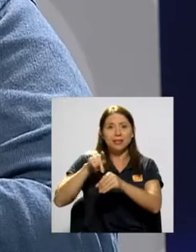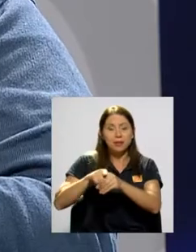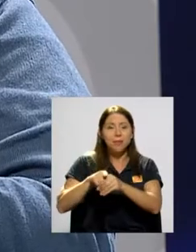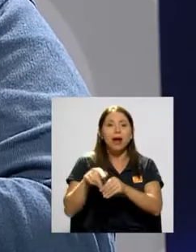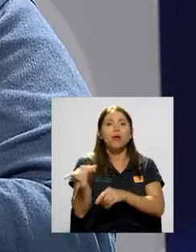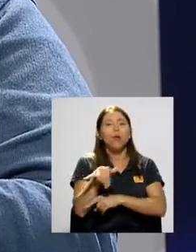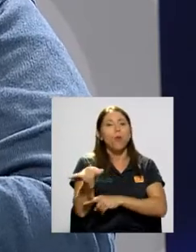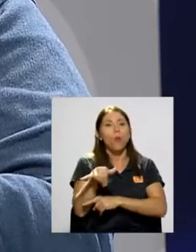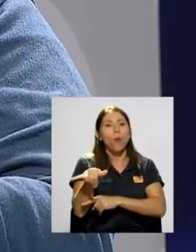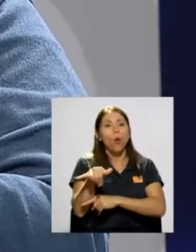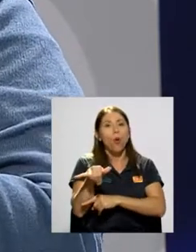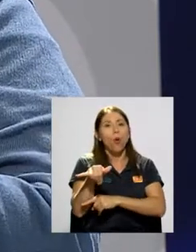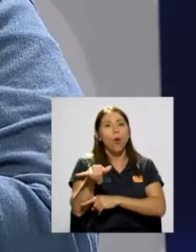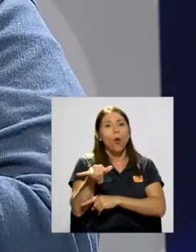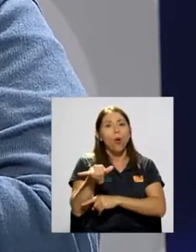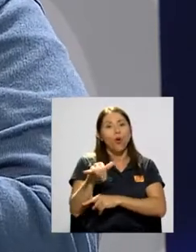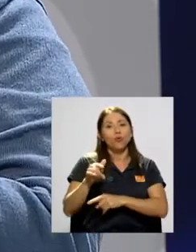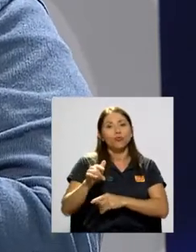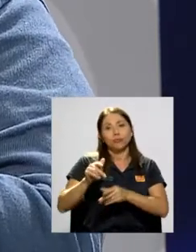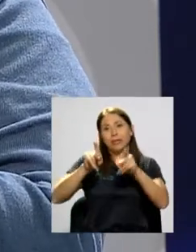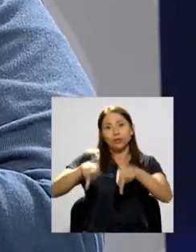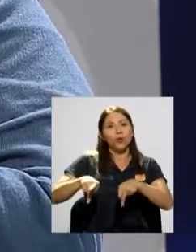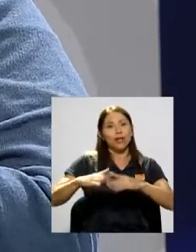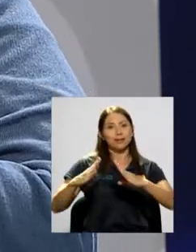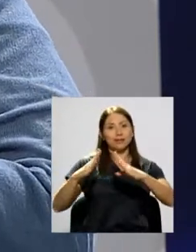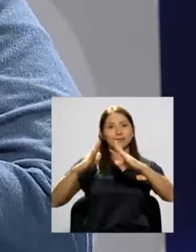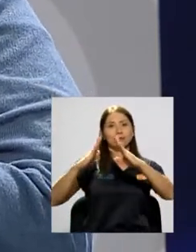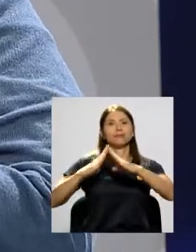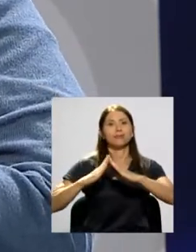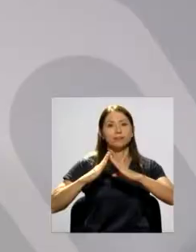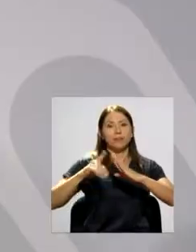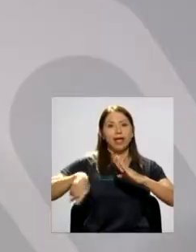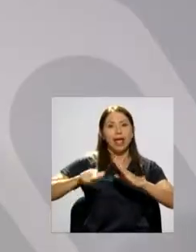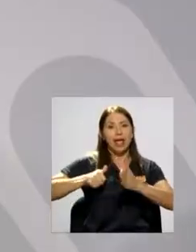como electores en este caso, ¿verdad?